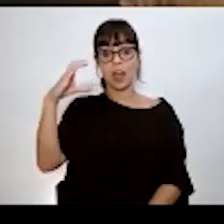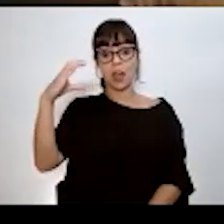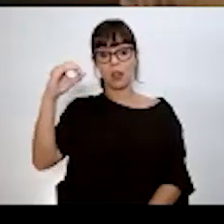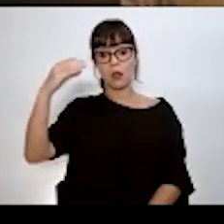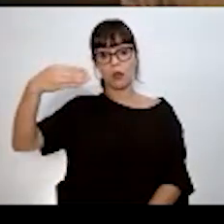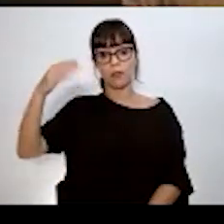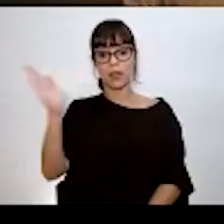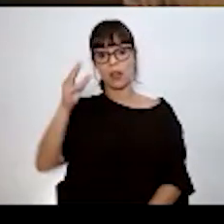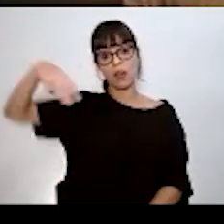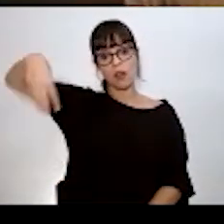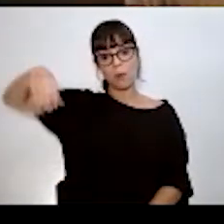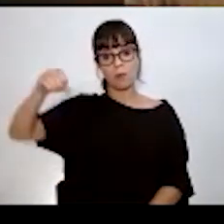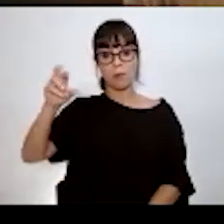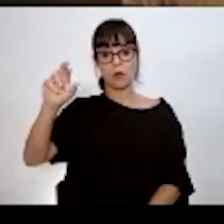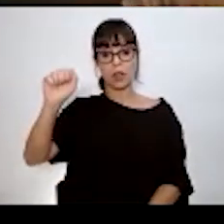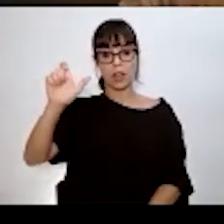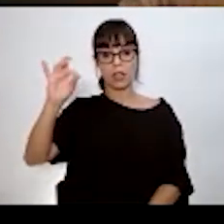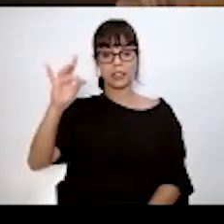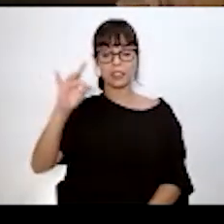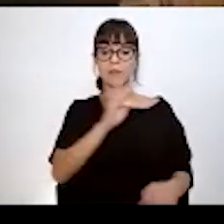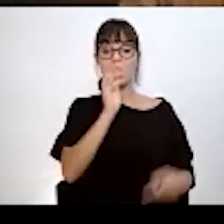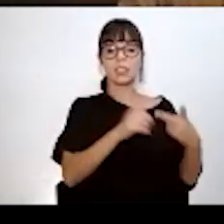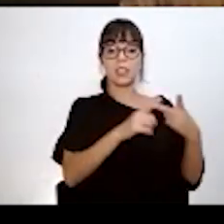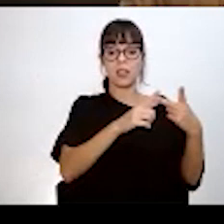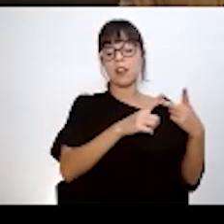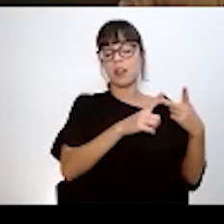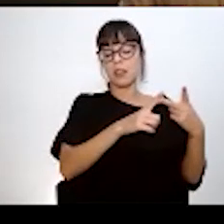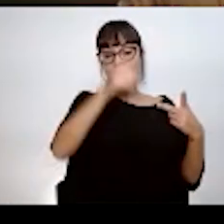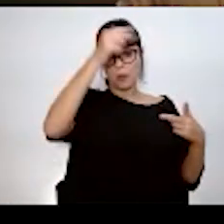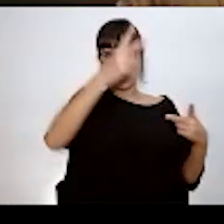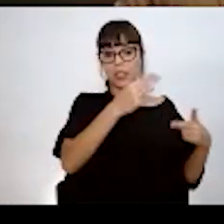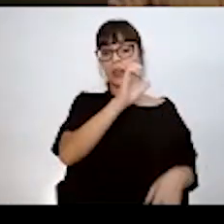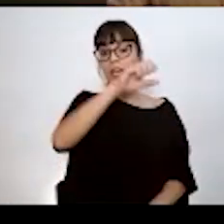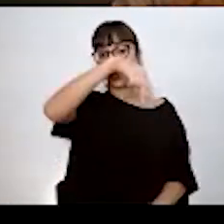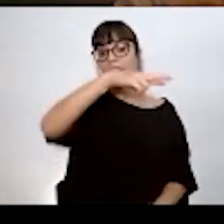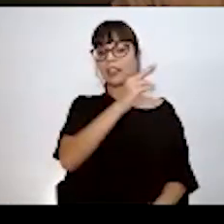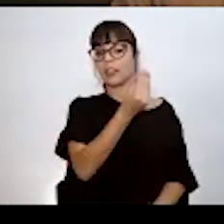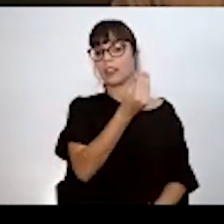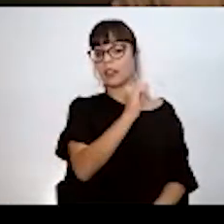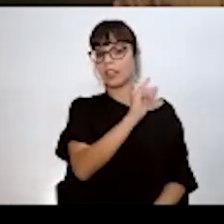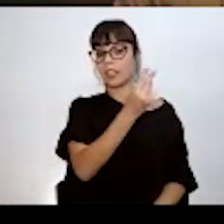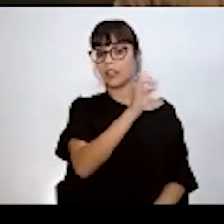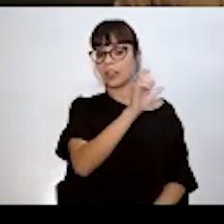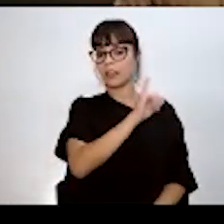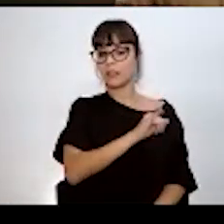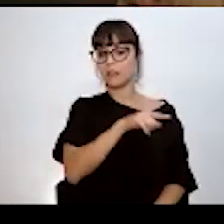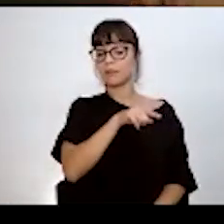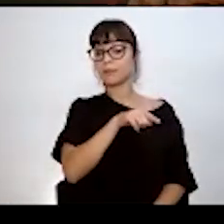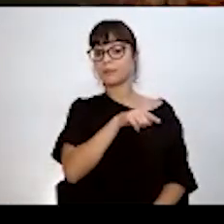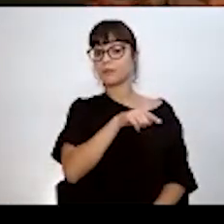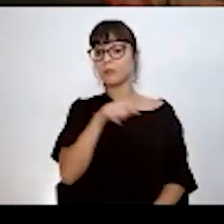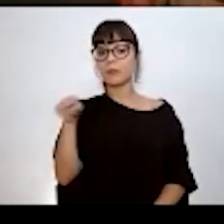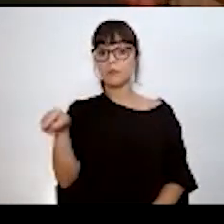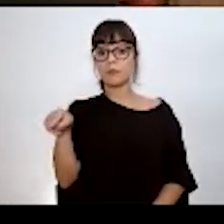la realización de la tesis de Pedro Enrique, se han desarrollado muchos estudios de los graneros colectivos, y tenemos muchas fechas de los graneros colectivos. Por lo